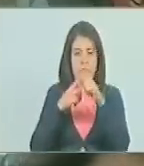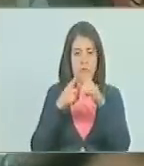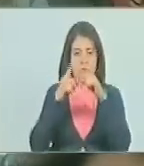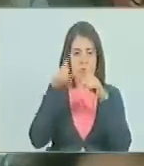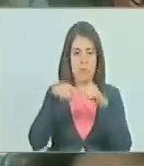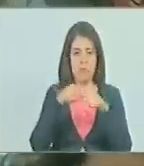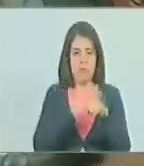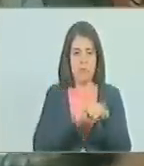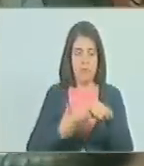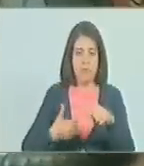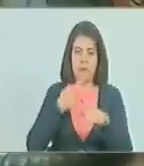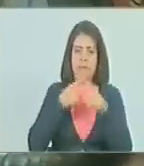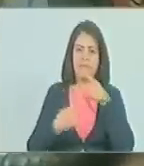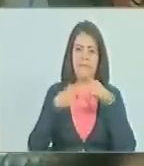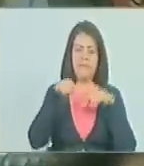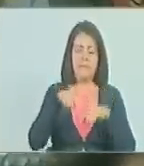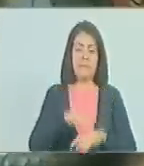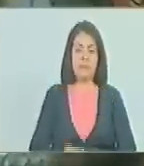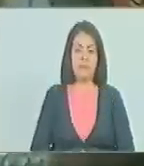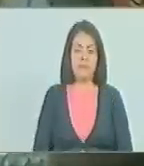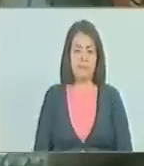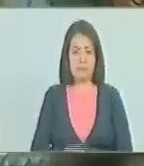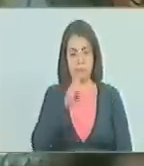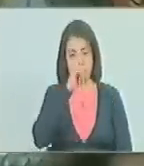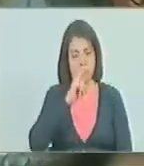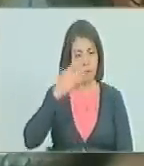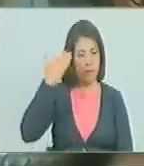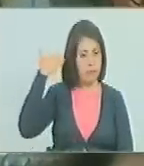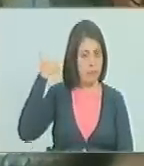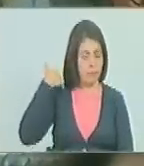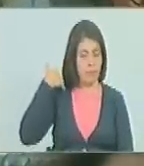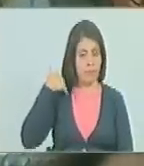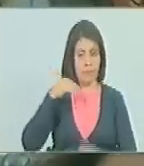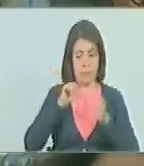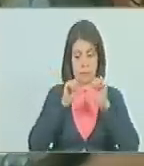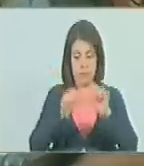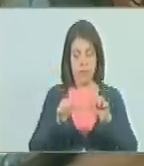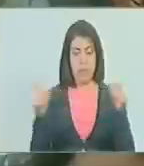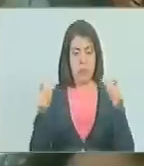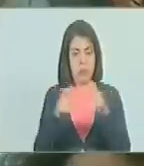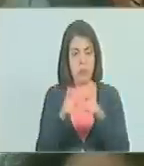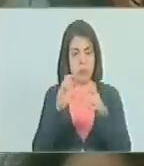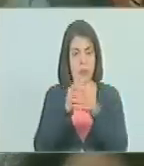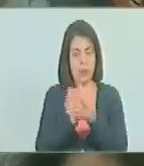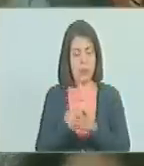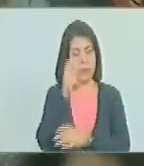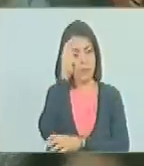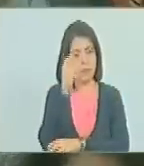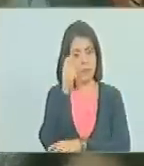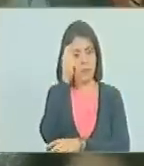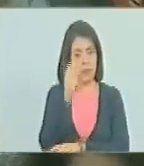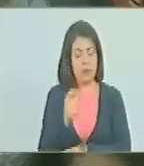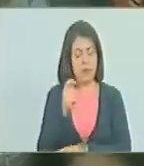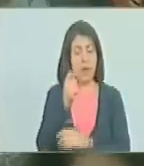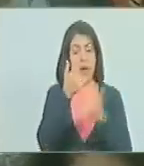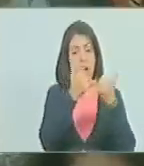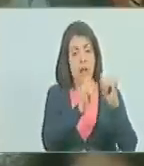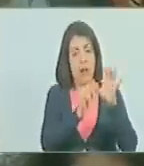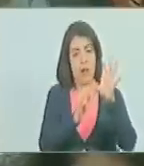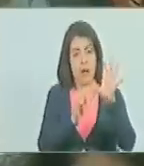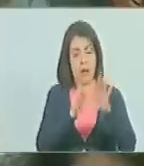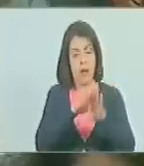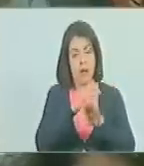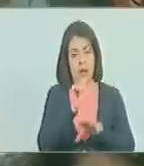Finalmente, presidente, señalar que el año pasado se instaló este grupo de amistad parlamentaria en Argelia,